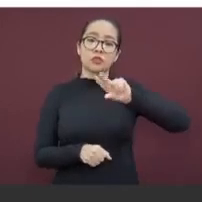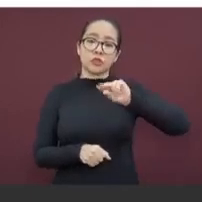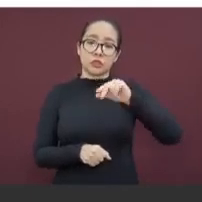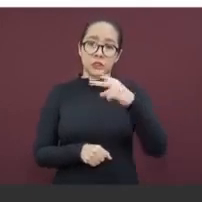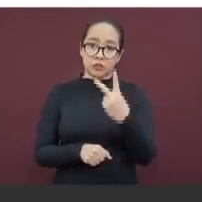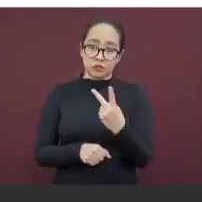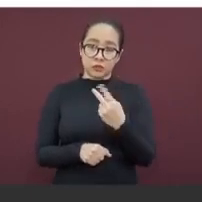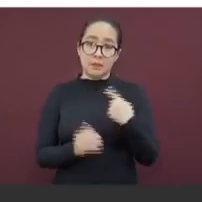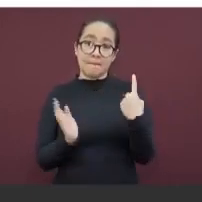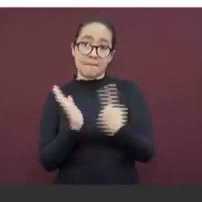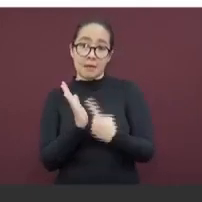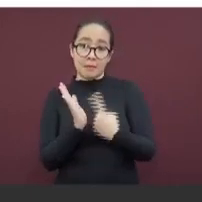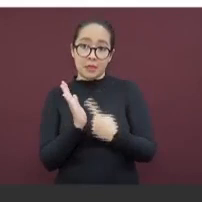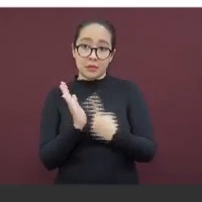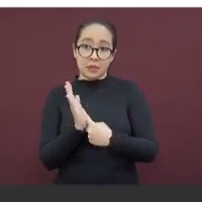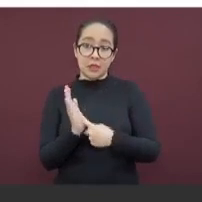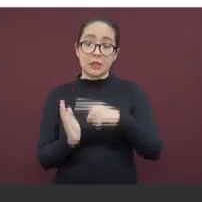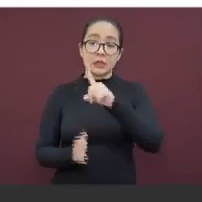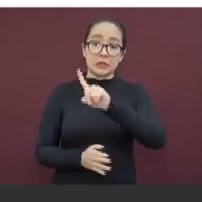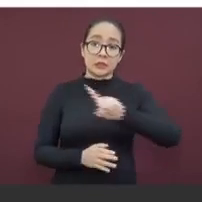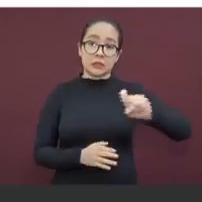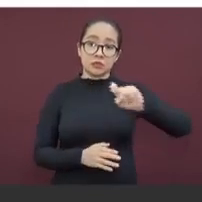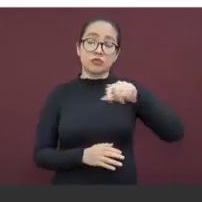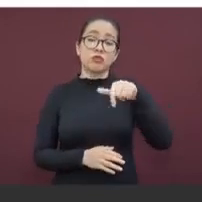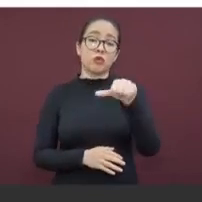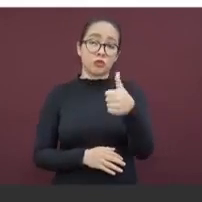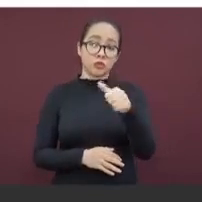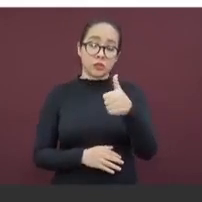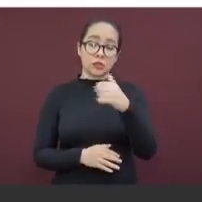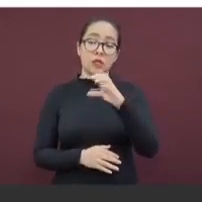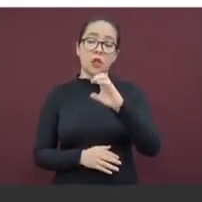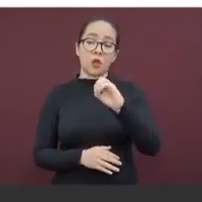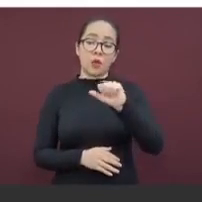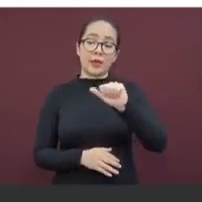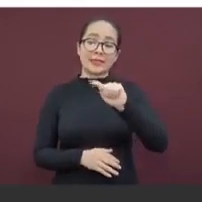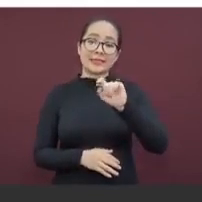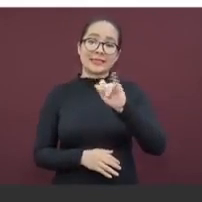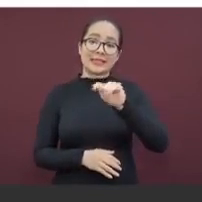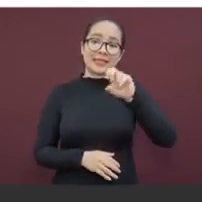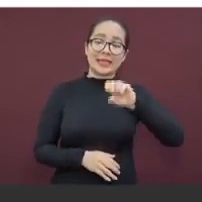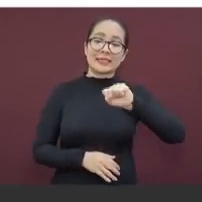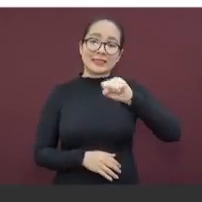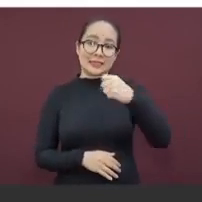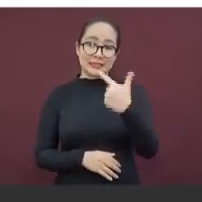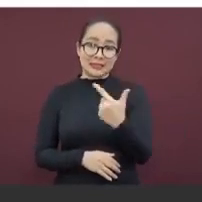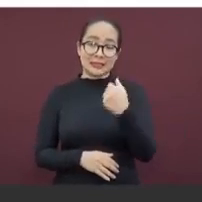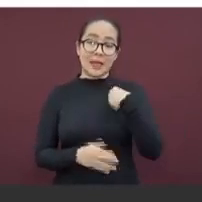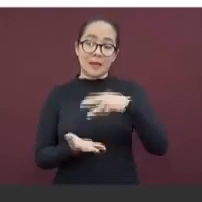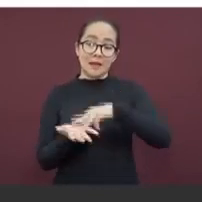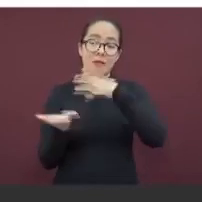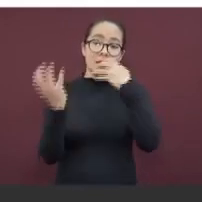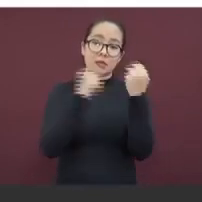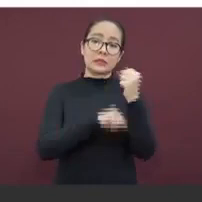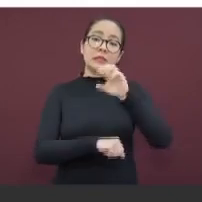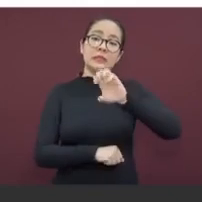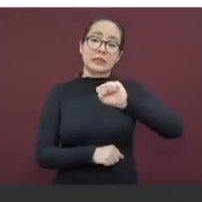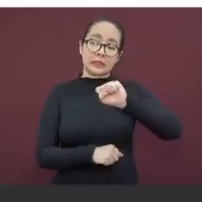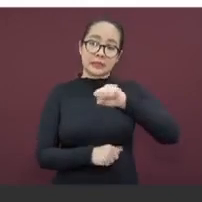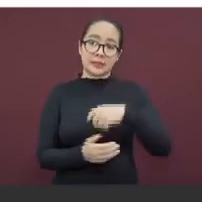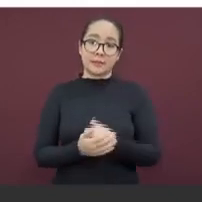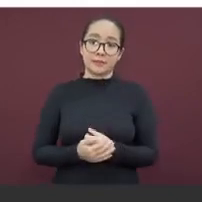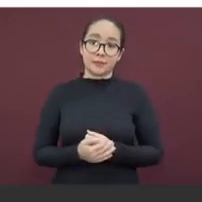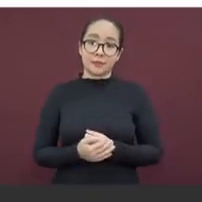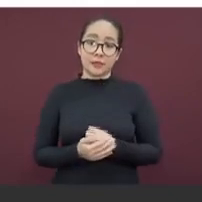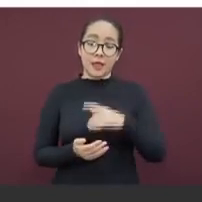papantla 111 45 las 67 martínez de la torre 60 en rojo